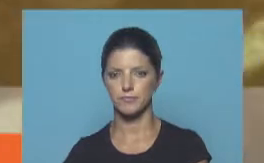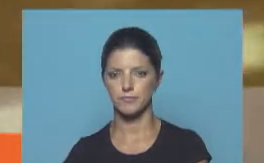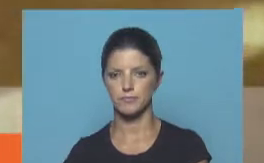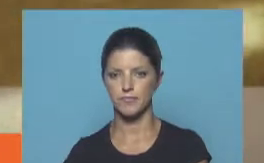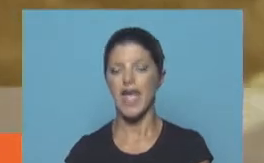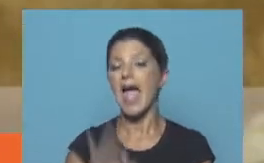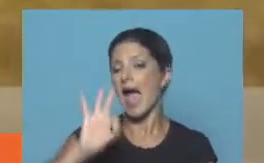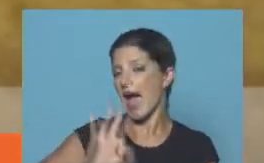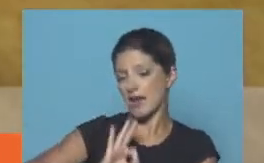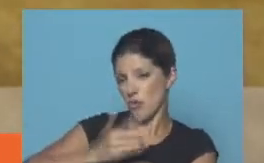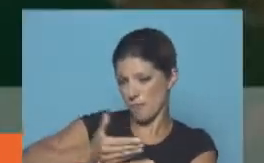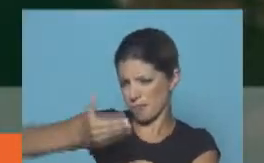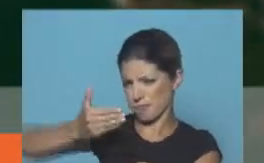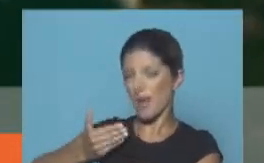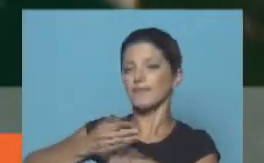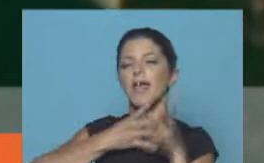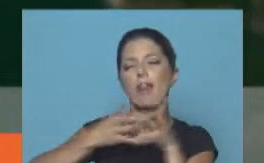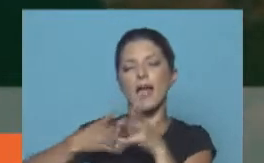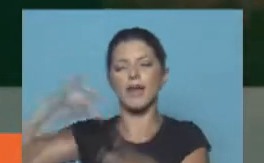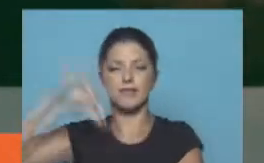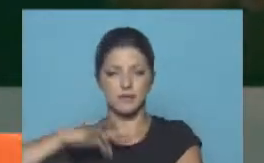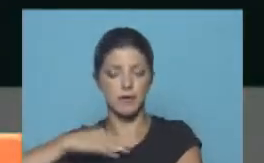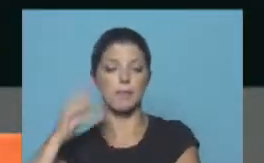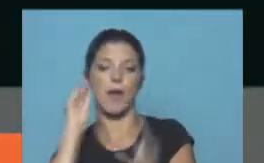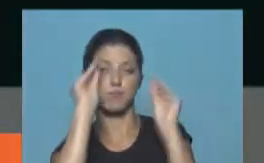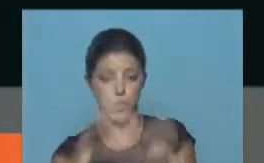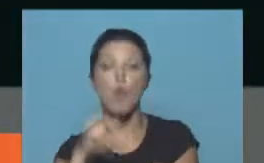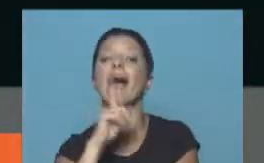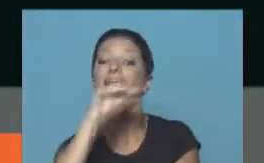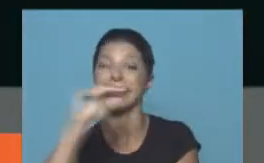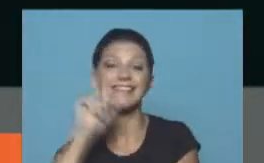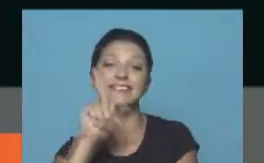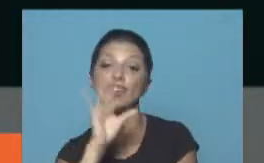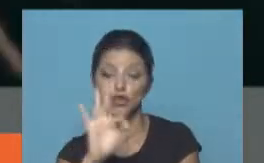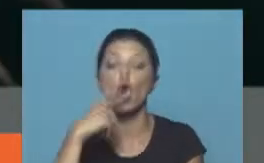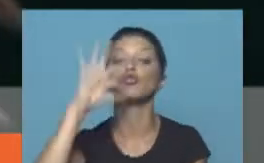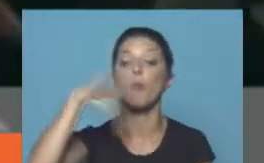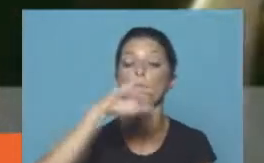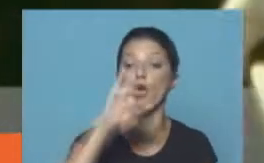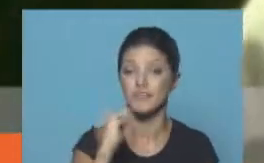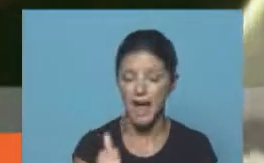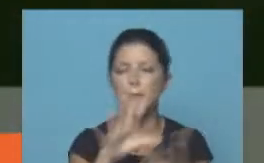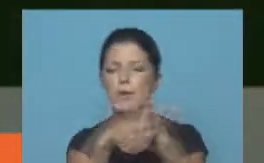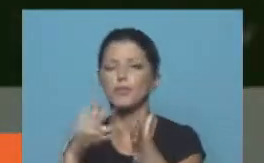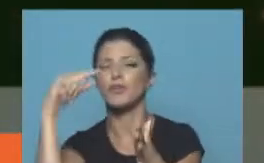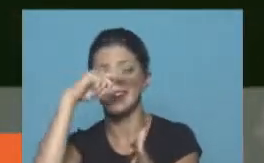Años antes, la guerra civil para derrocar a Tachito había dejado al menos 75.000 muertos.